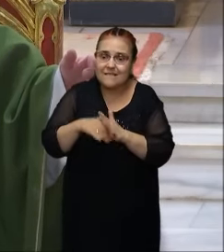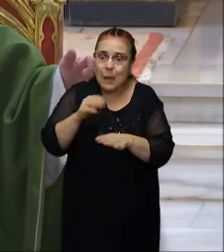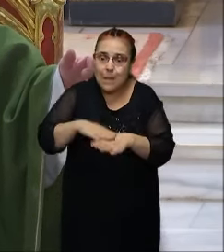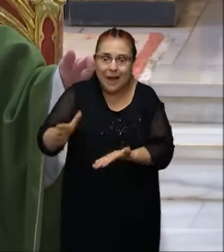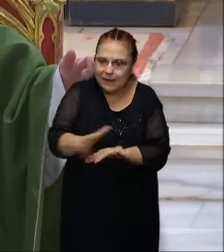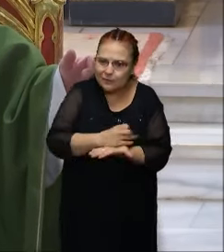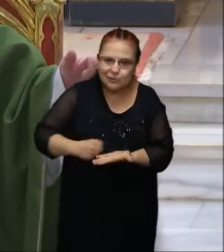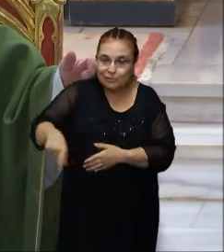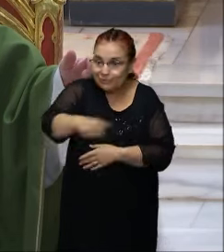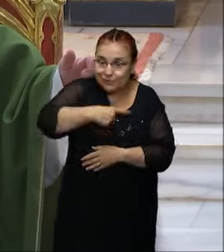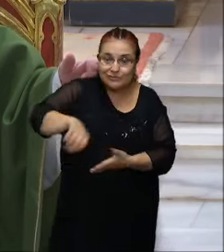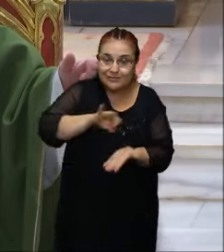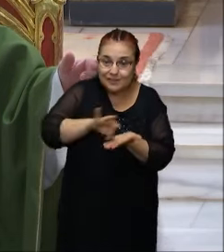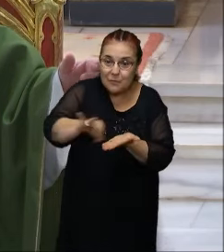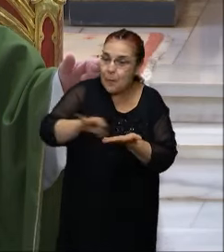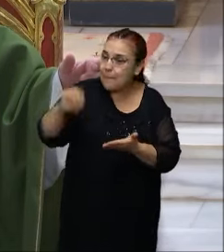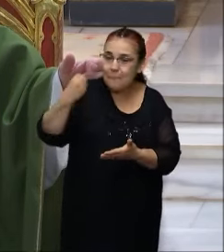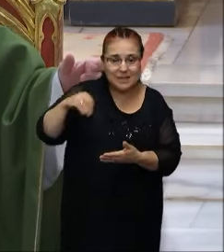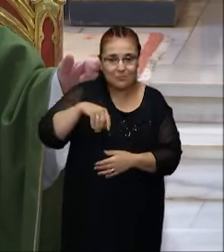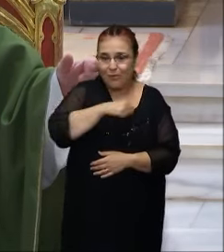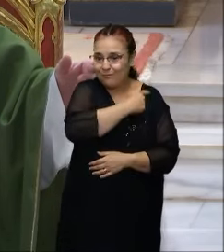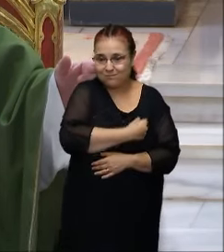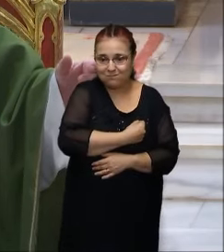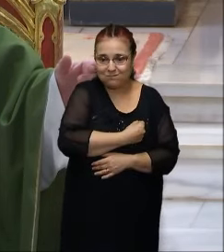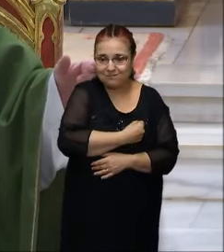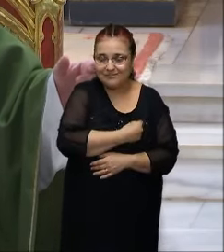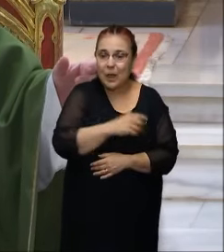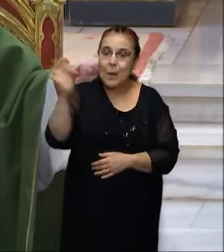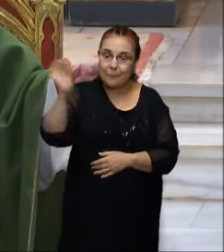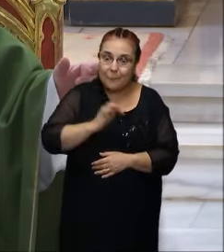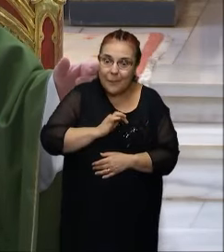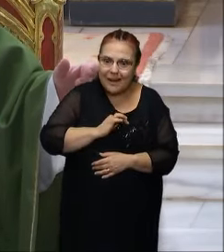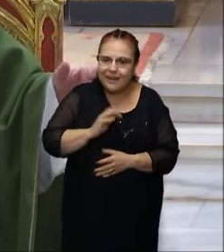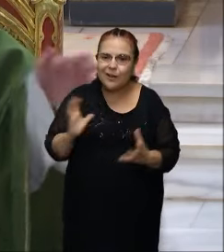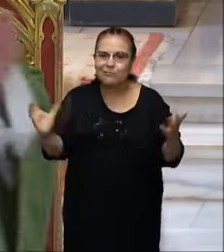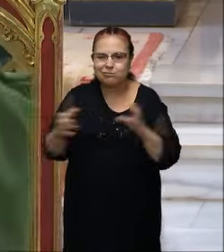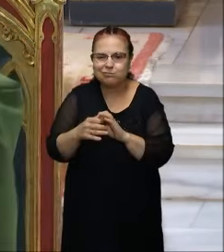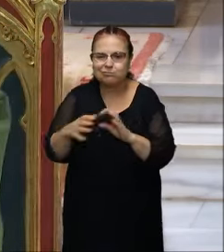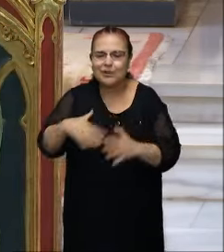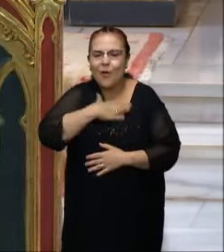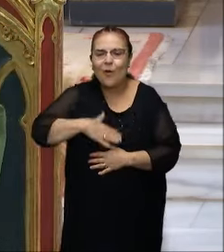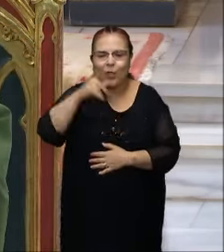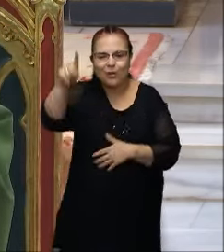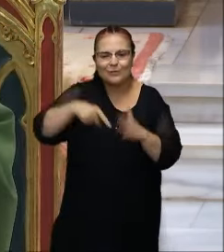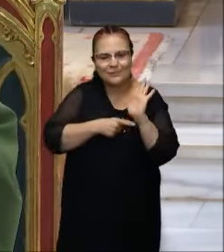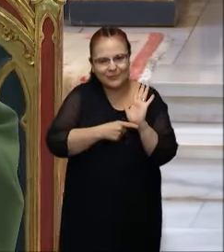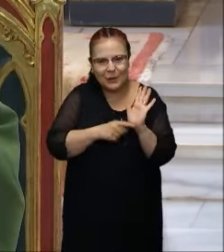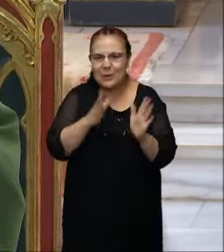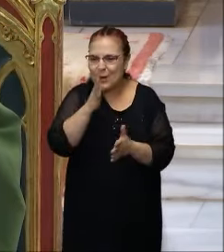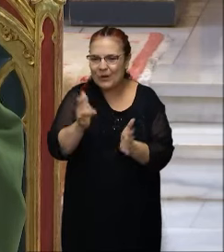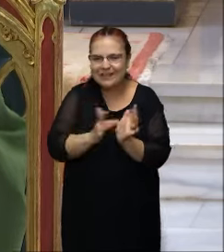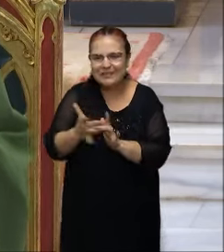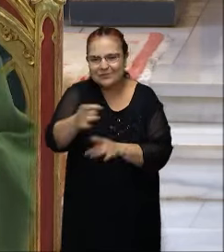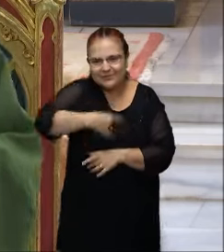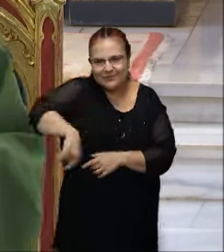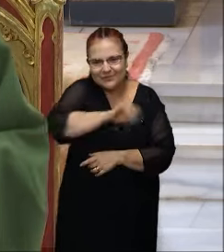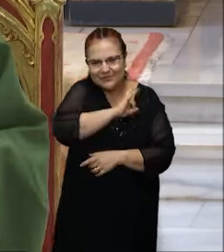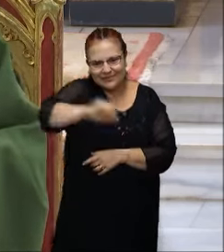nosotros, sirviéndote con un mismo corazón, merezcamos reunirnos con gozo en tu presencia, por